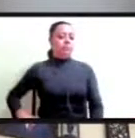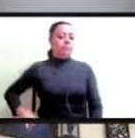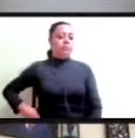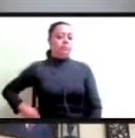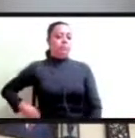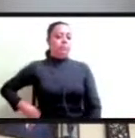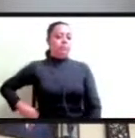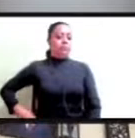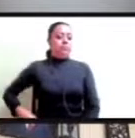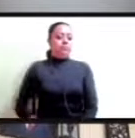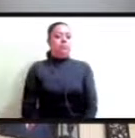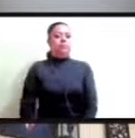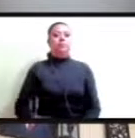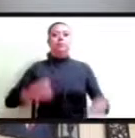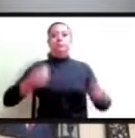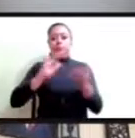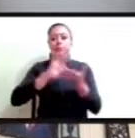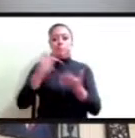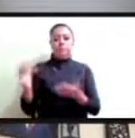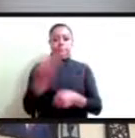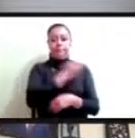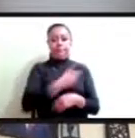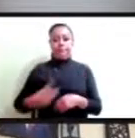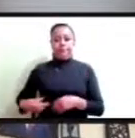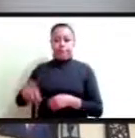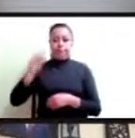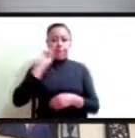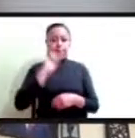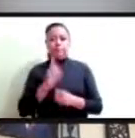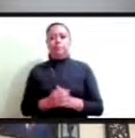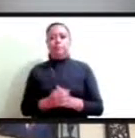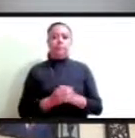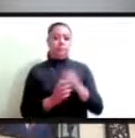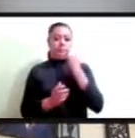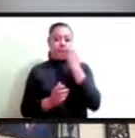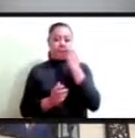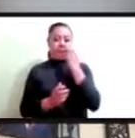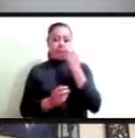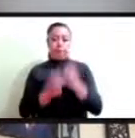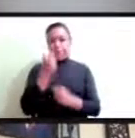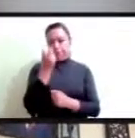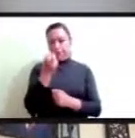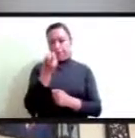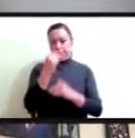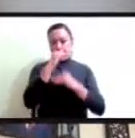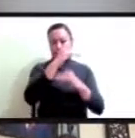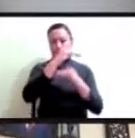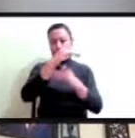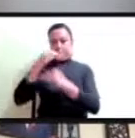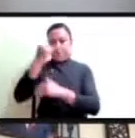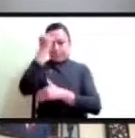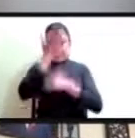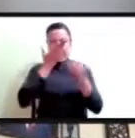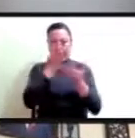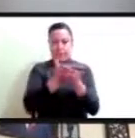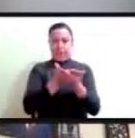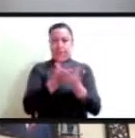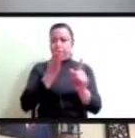Muchas gracias, presidenta. Pues este paquete de iniciativas tiene como propósito